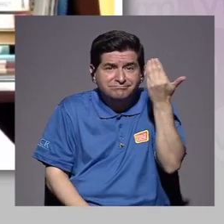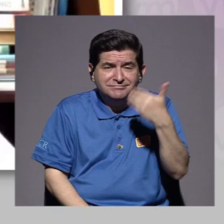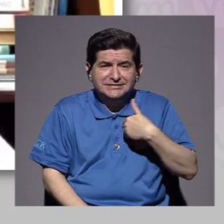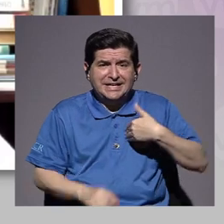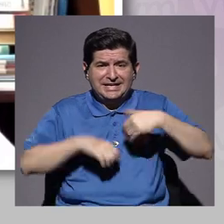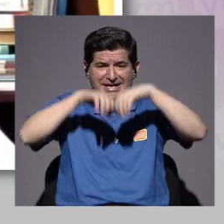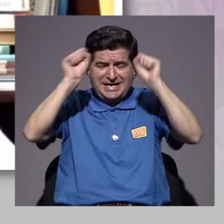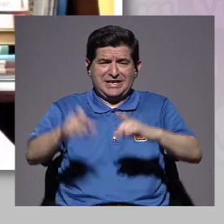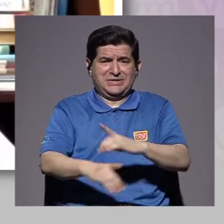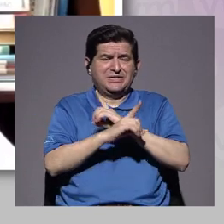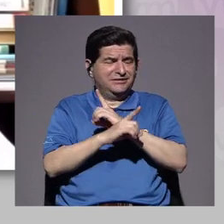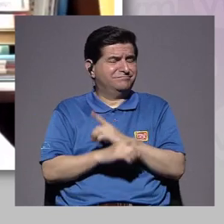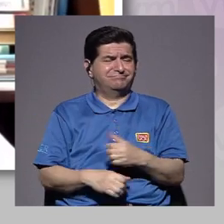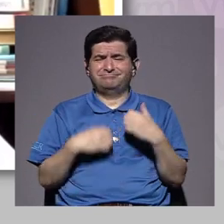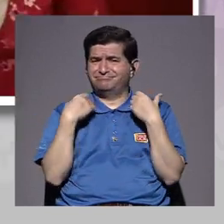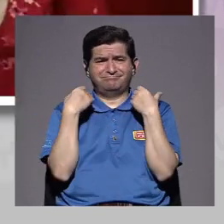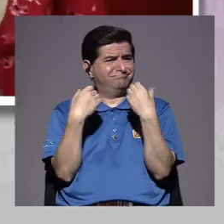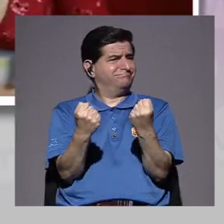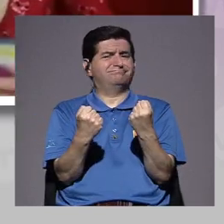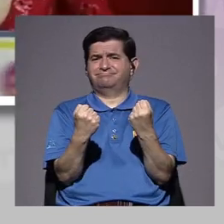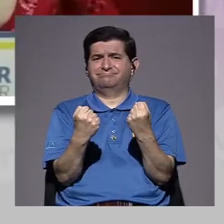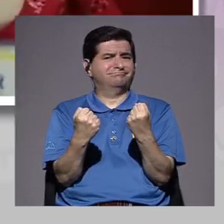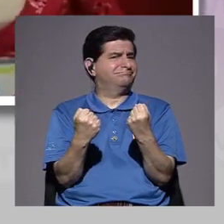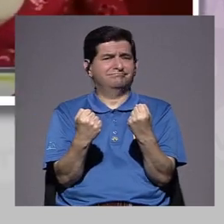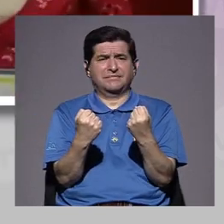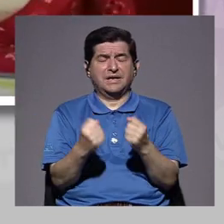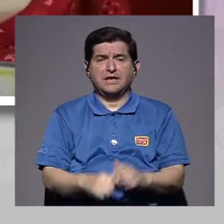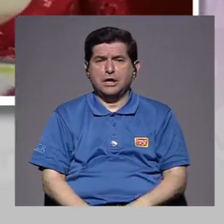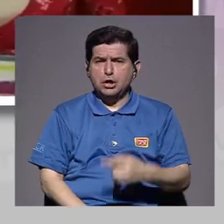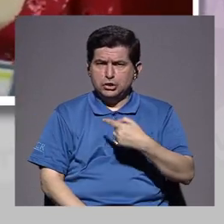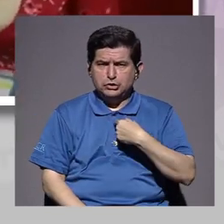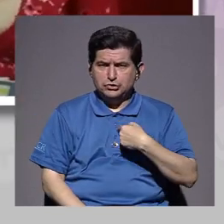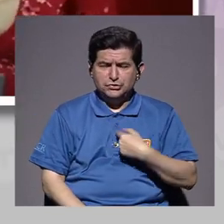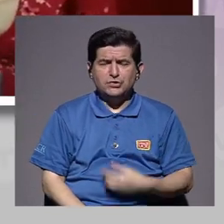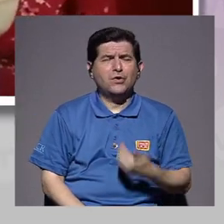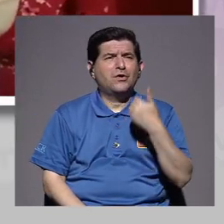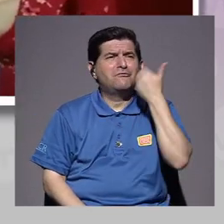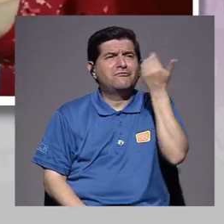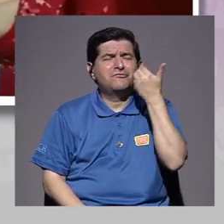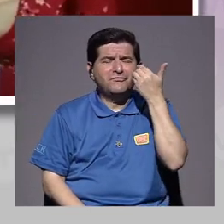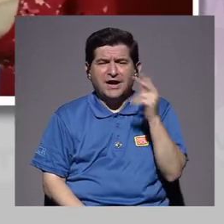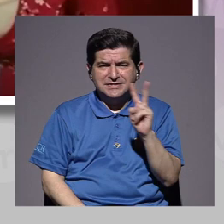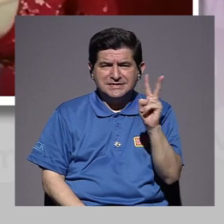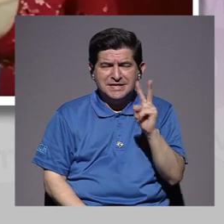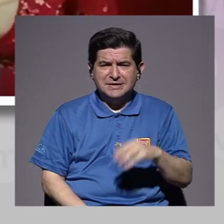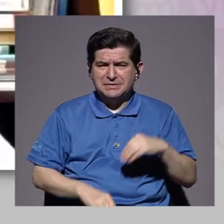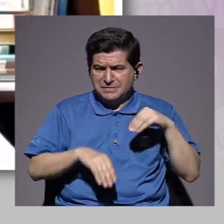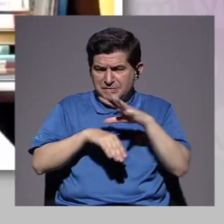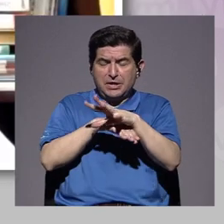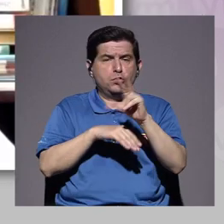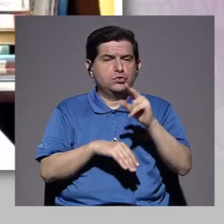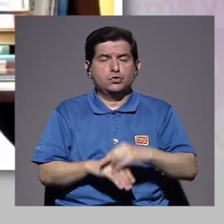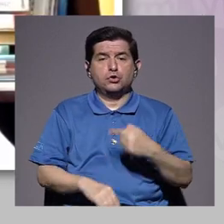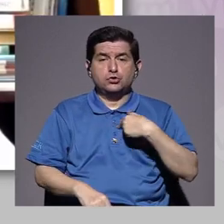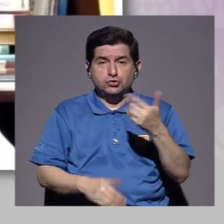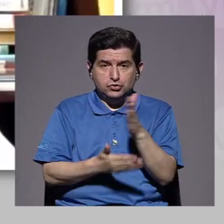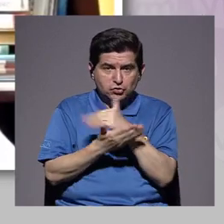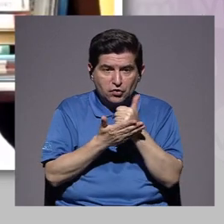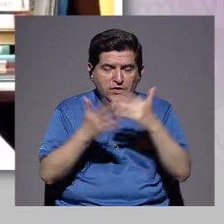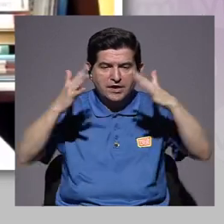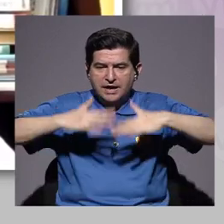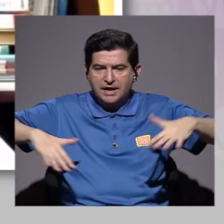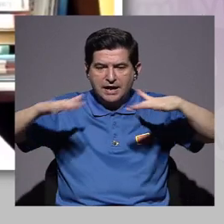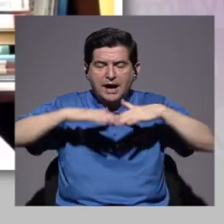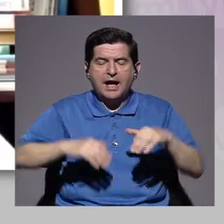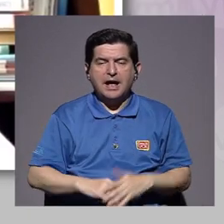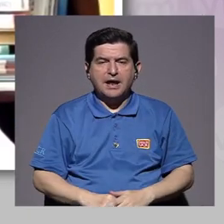a tener un sistema inmunológico no tan fuerte, y entonces no es que me contagie más fácil de un virus, sino que si yo me contagio de algo que anda